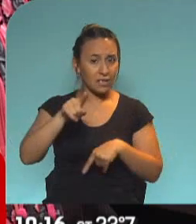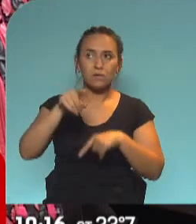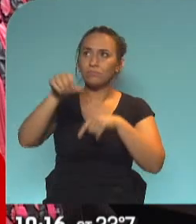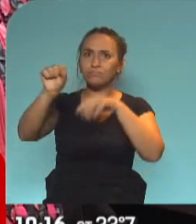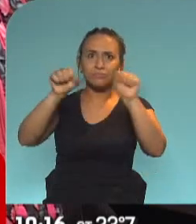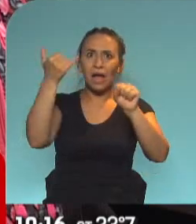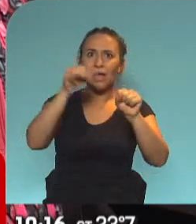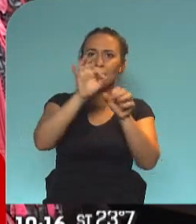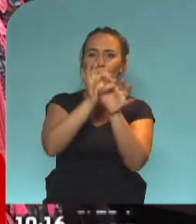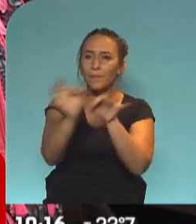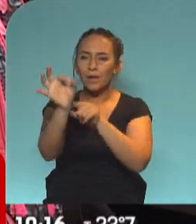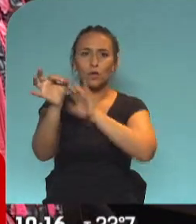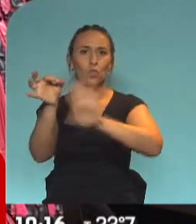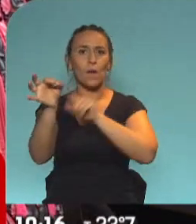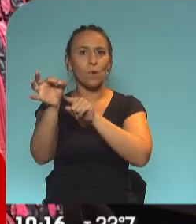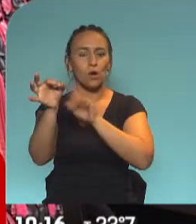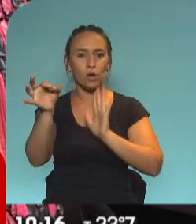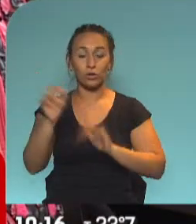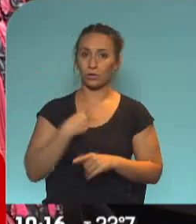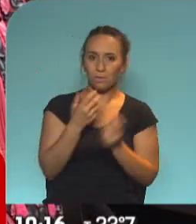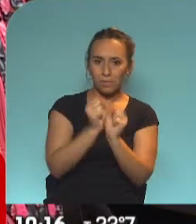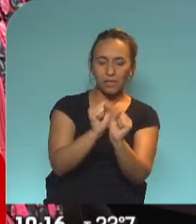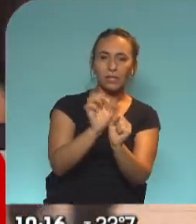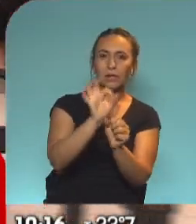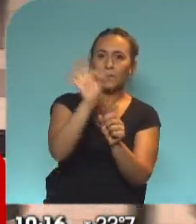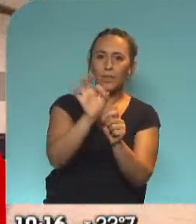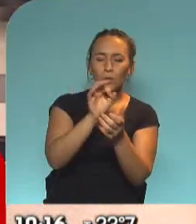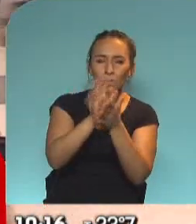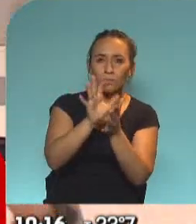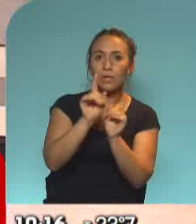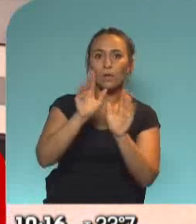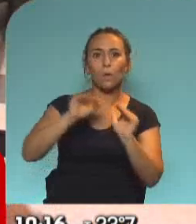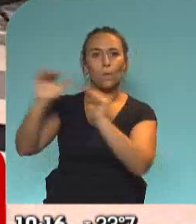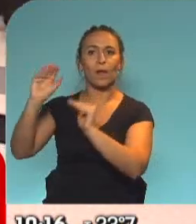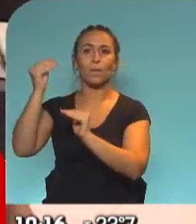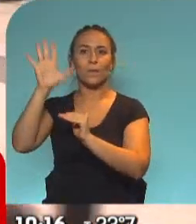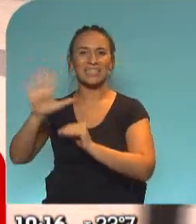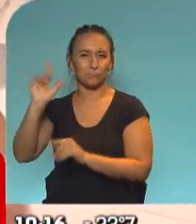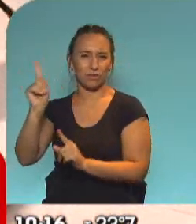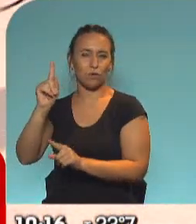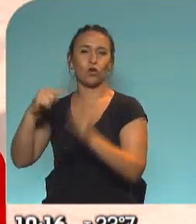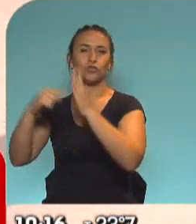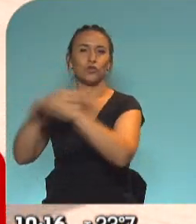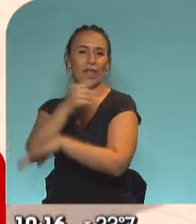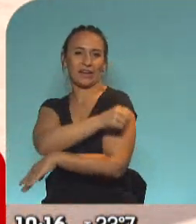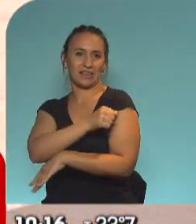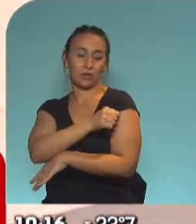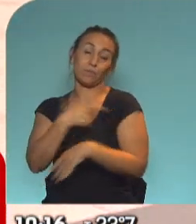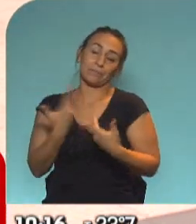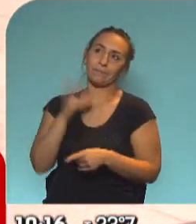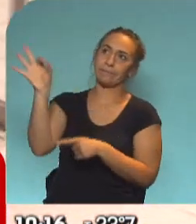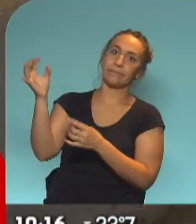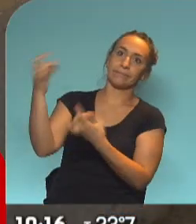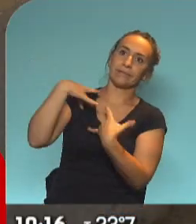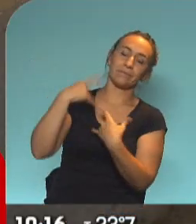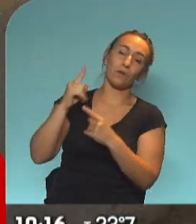que tenemos la cepa brasilera, la de Río de Janeiro. Por lo menos hemos agarrado una cepa de un lugar un poco más divertido que